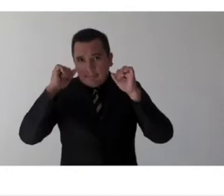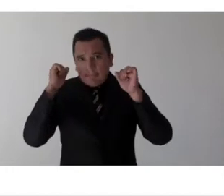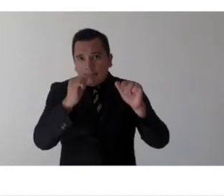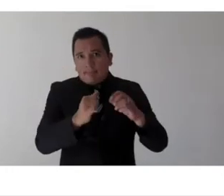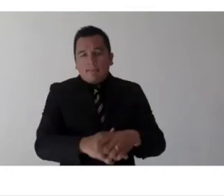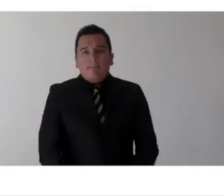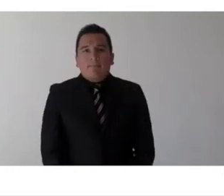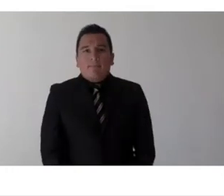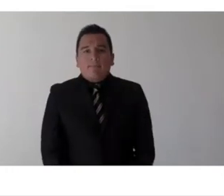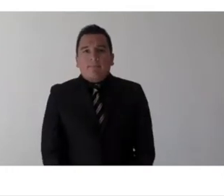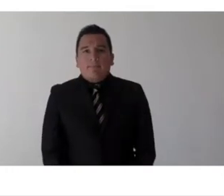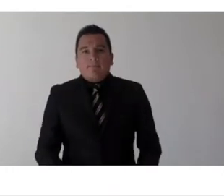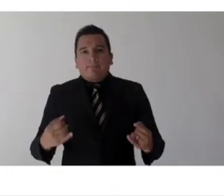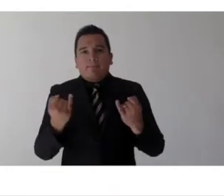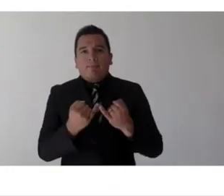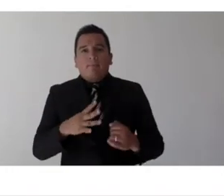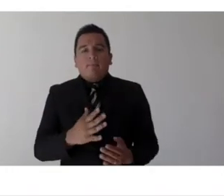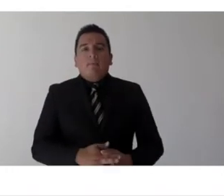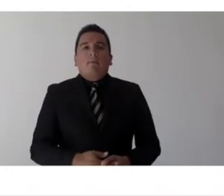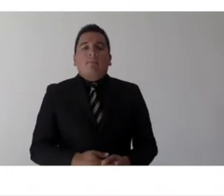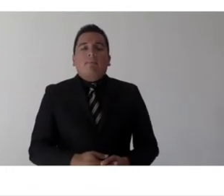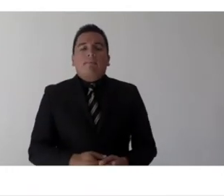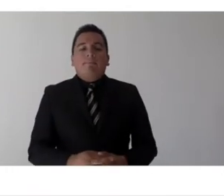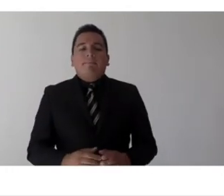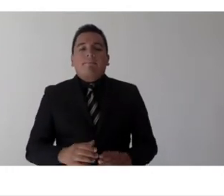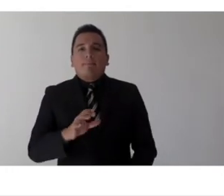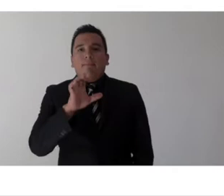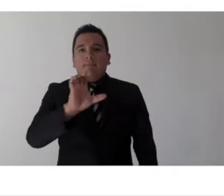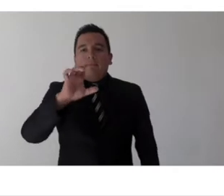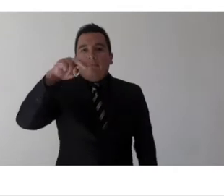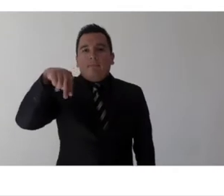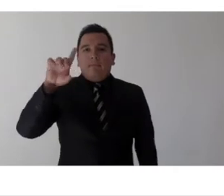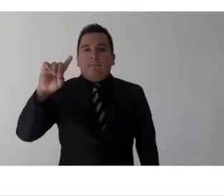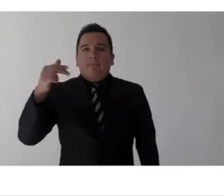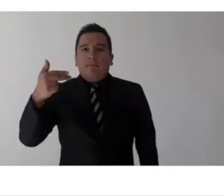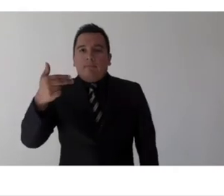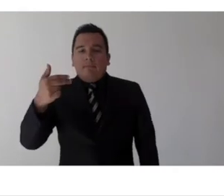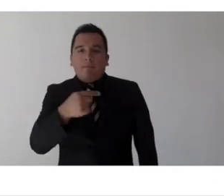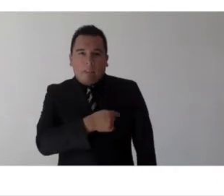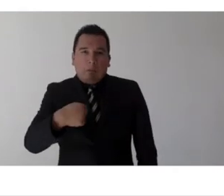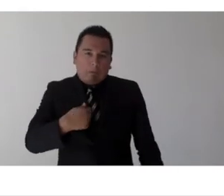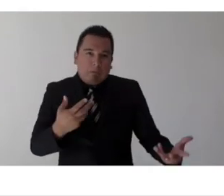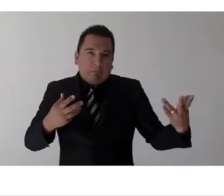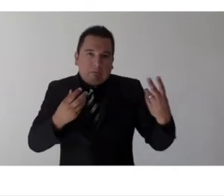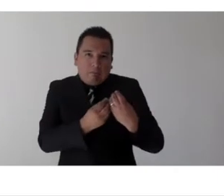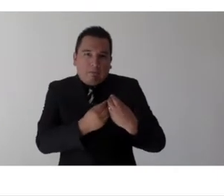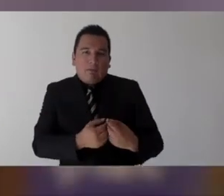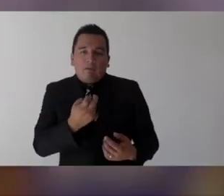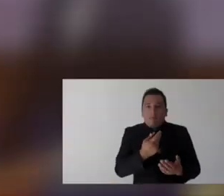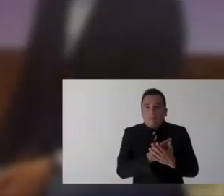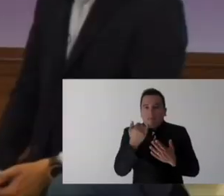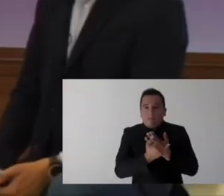y también de la Comisión Nacional de Derechos Humanos, con quien trabajamos básicamente la mano todo este proyecto desde el